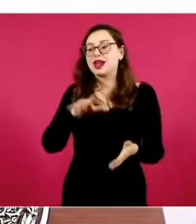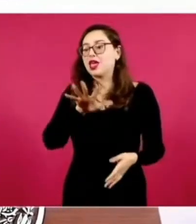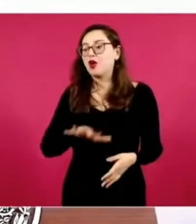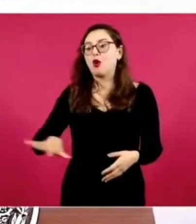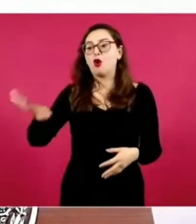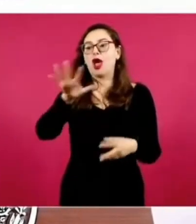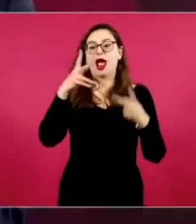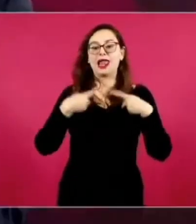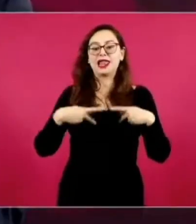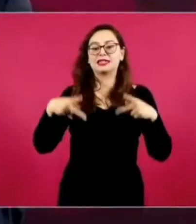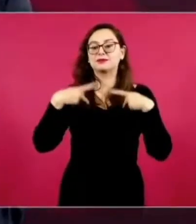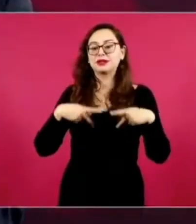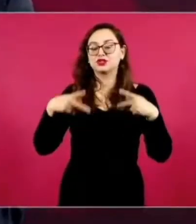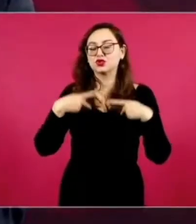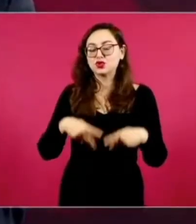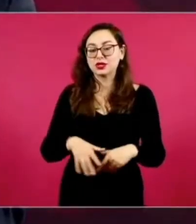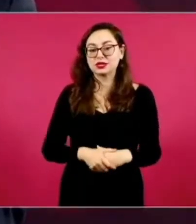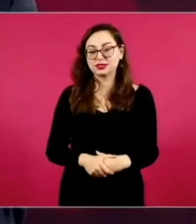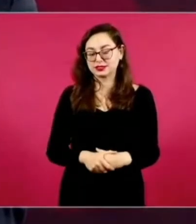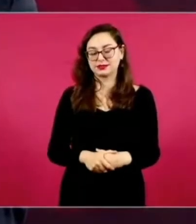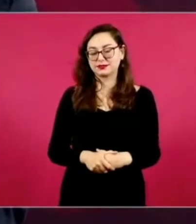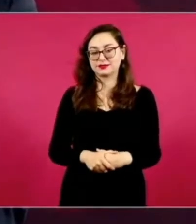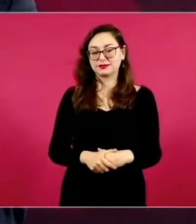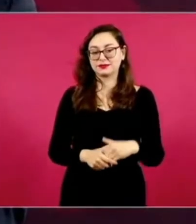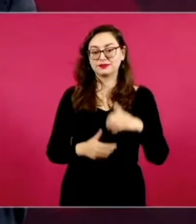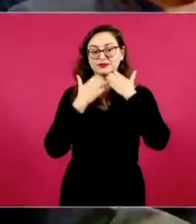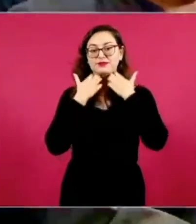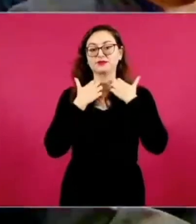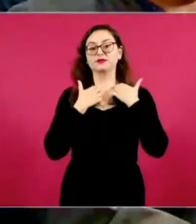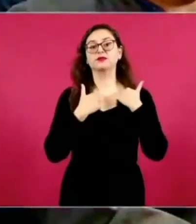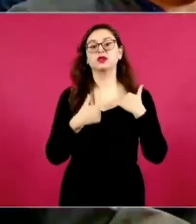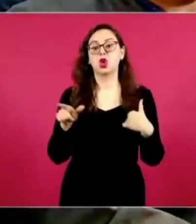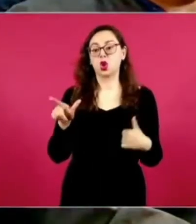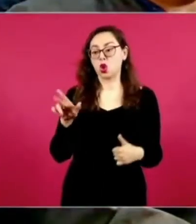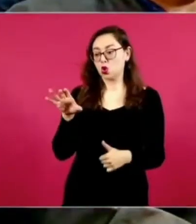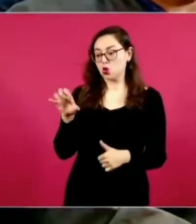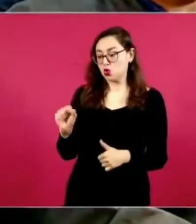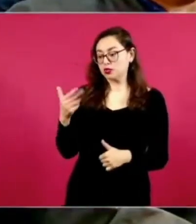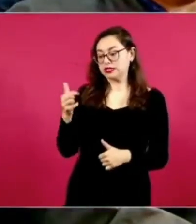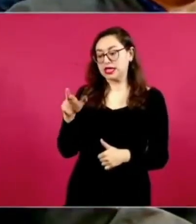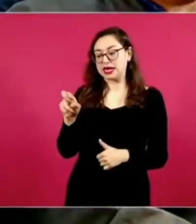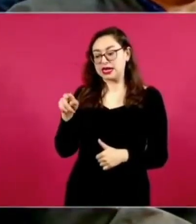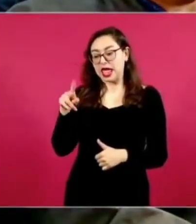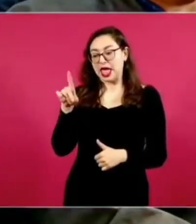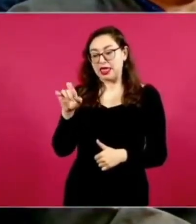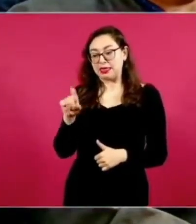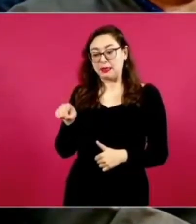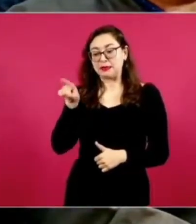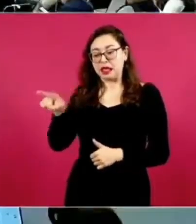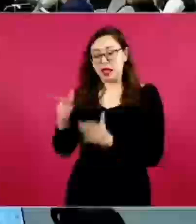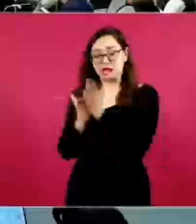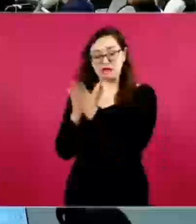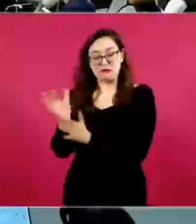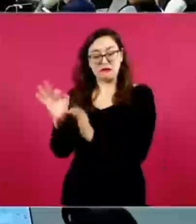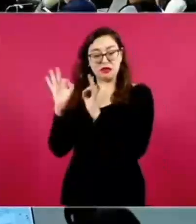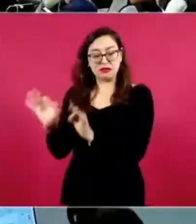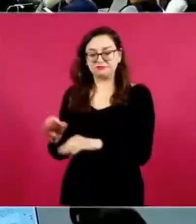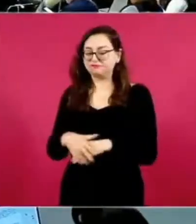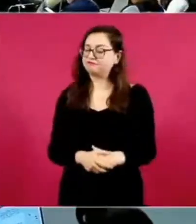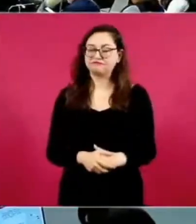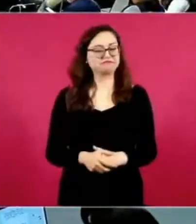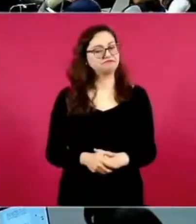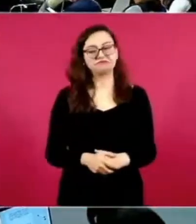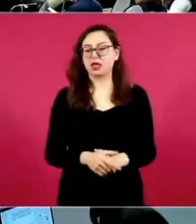caso. Pero es que Luis Hernández Navarro es un hombre íntegro, presidente. Yo tengo una opinión distinta.